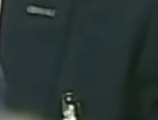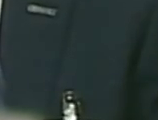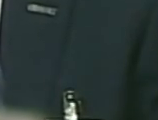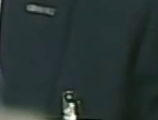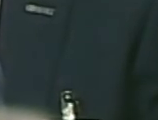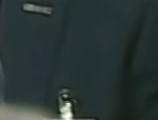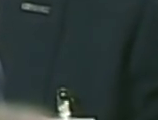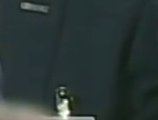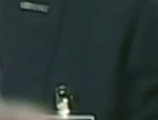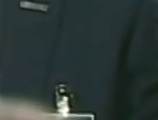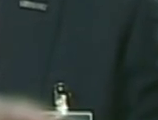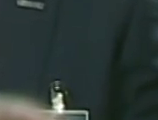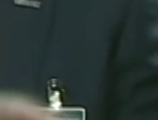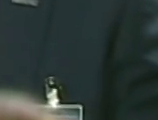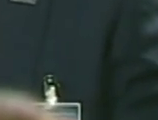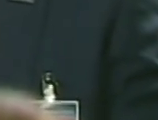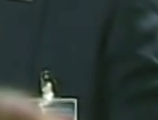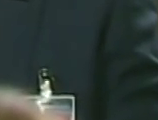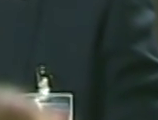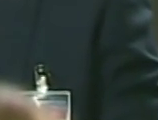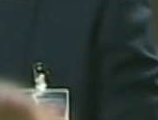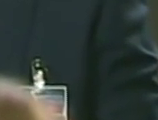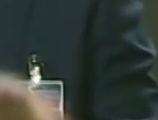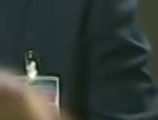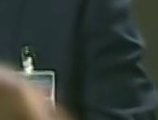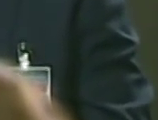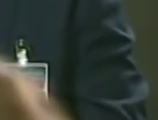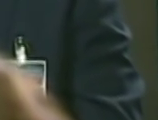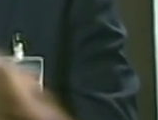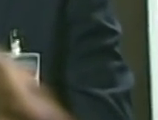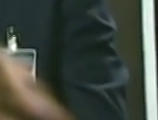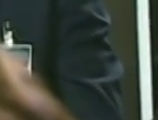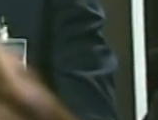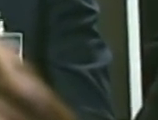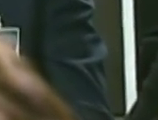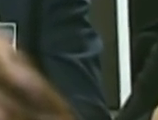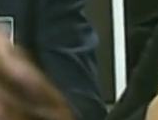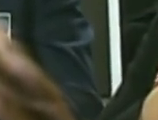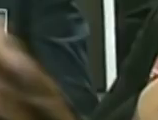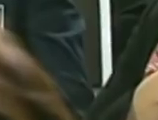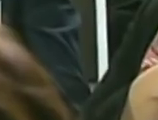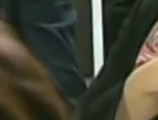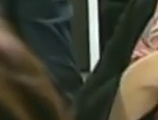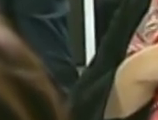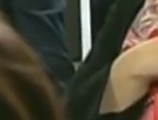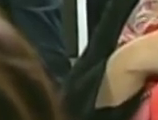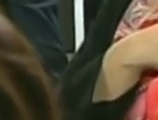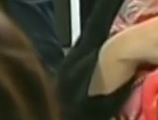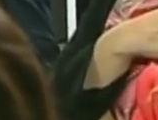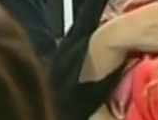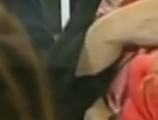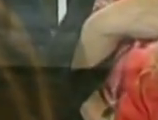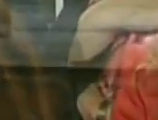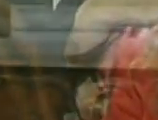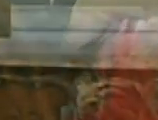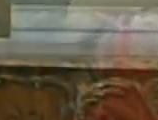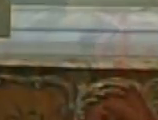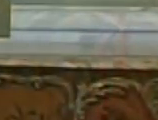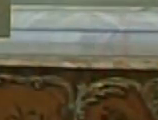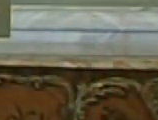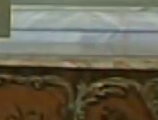154 millones de volumen comercial. En el año 2018, en los primeros nueve meses, ha llegado a